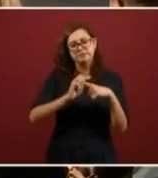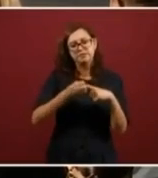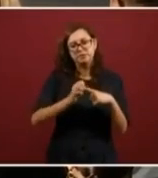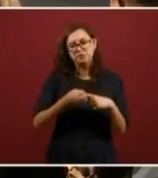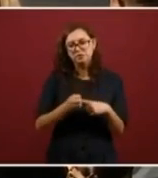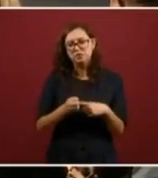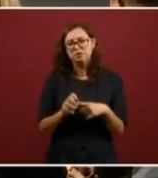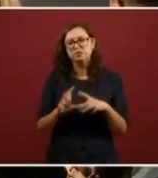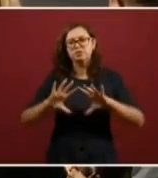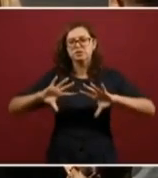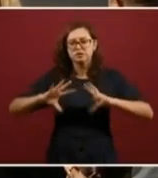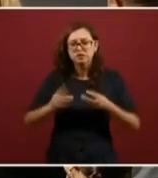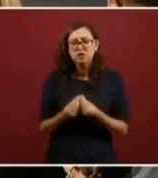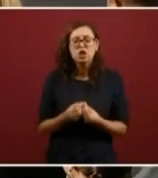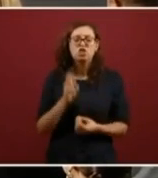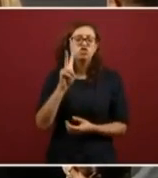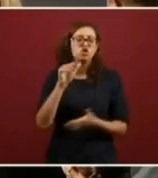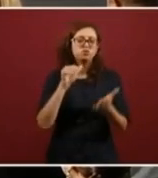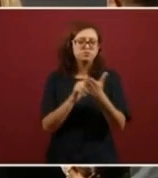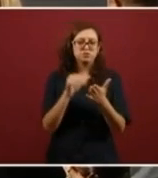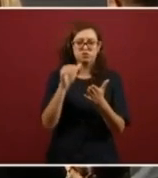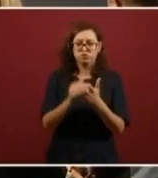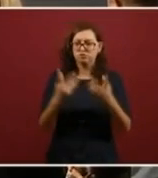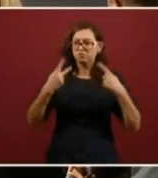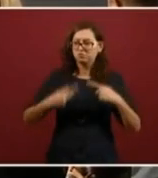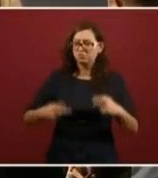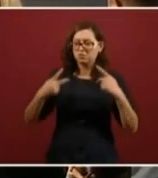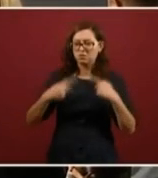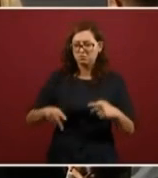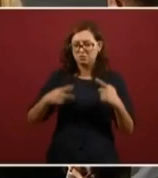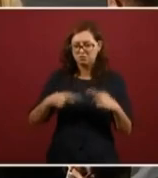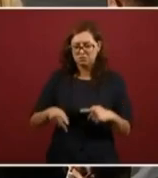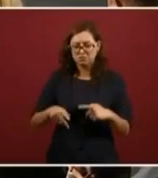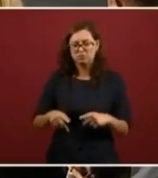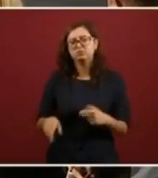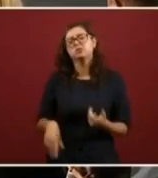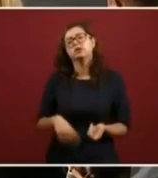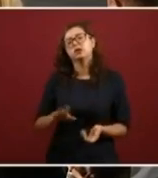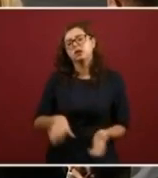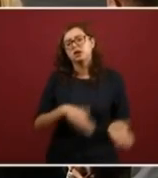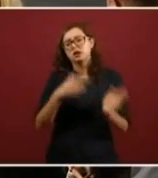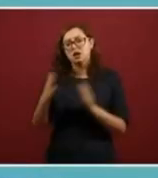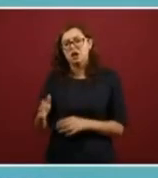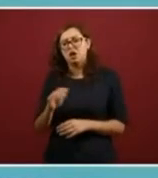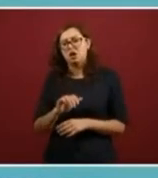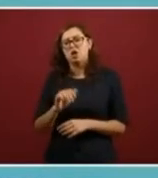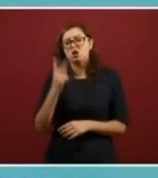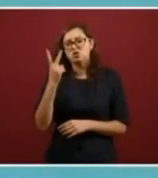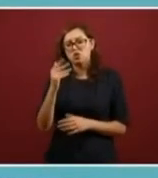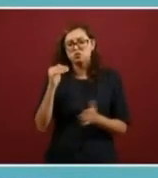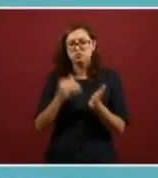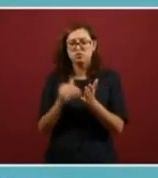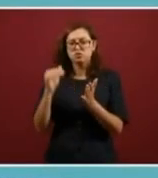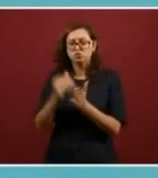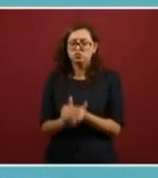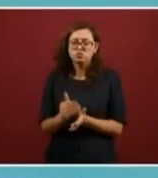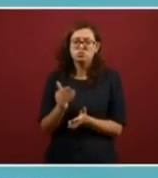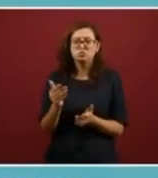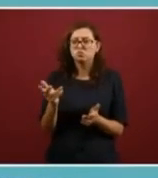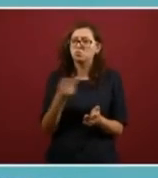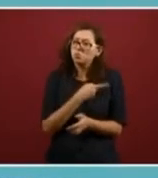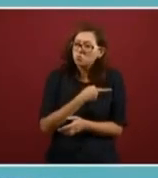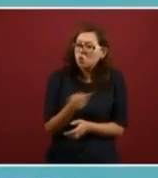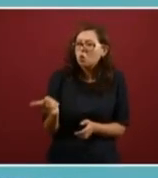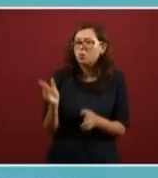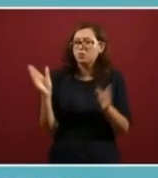a 2 millones de productores. Con el resto de los productos llegamos a 2 millones de productores pequeños y medianos